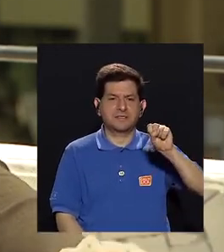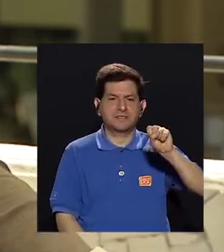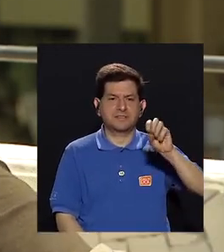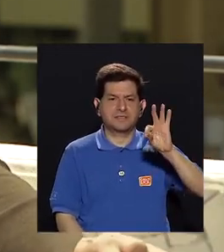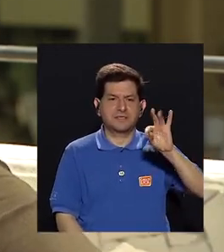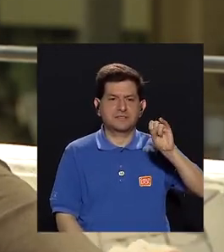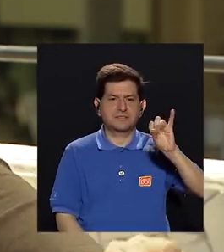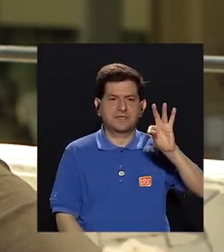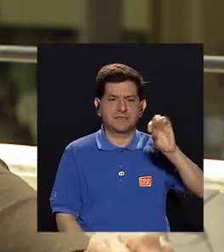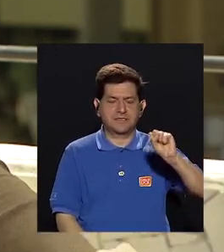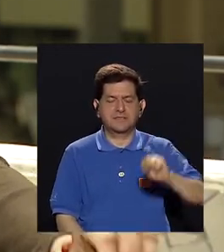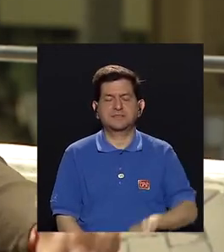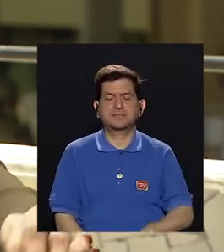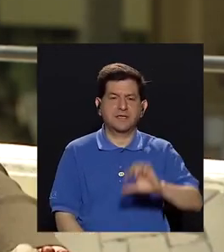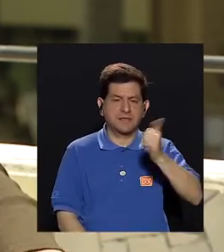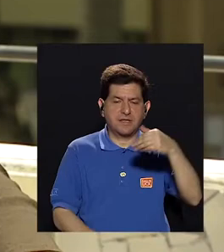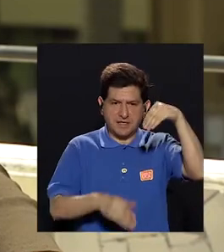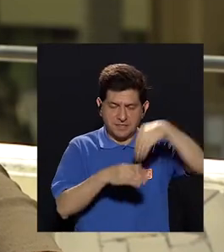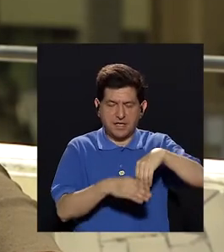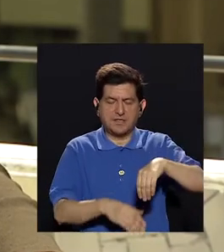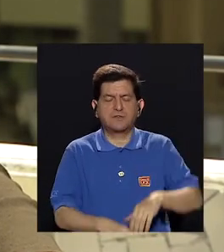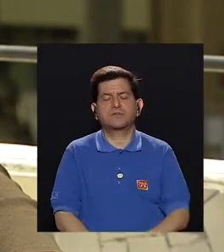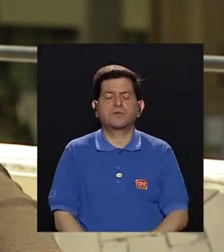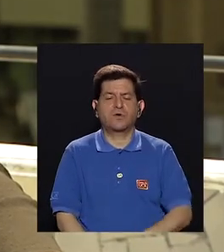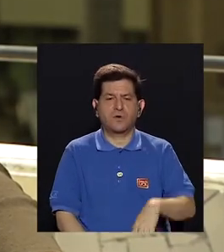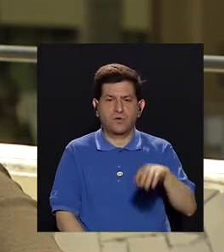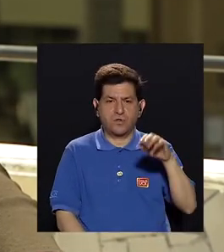vida, y lo que es la presencia de flujo vaginal.